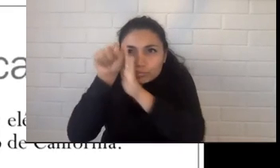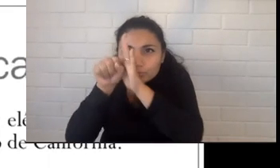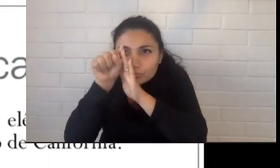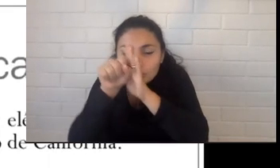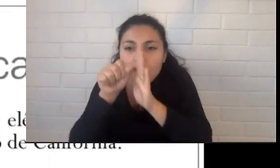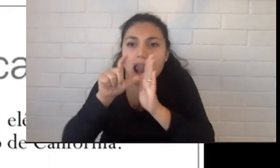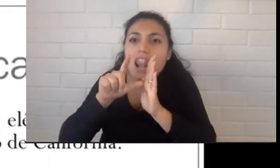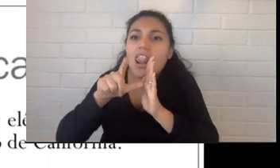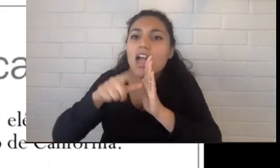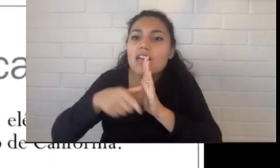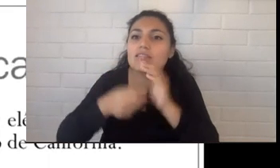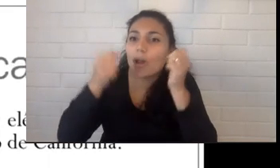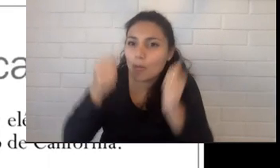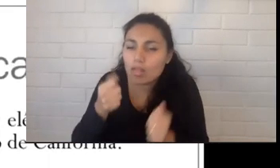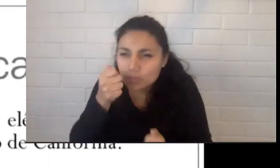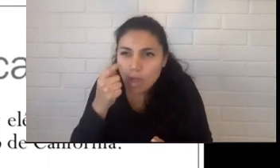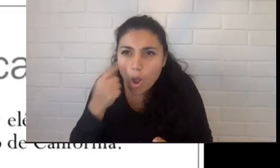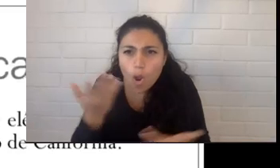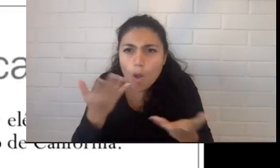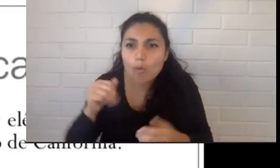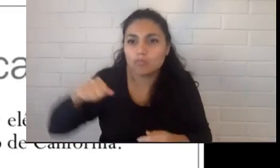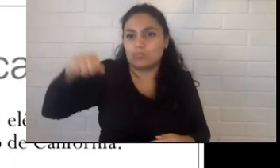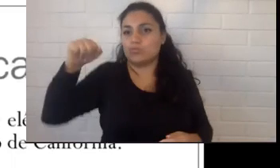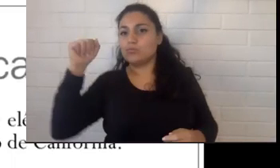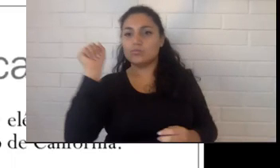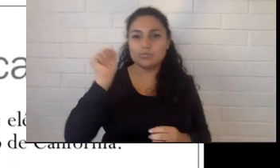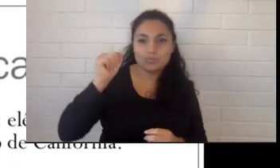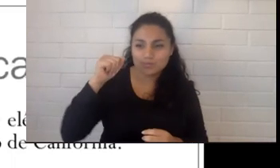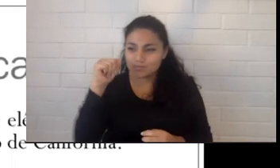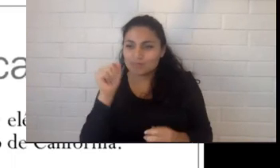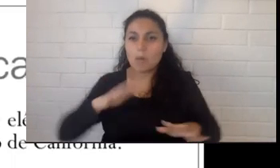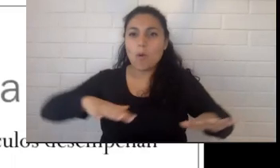cómo van cambiando las posturas en la acción que ustedes están realizando.